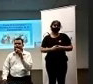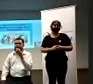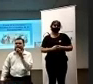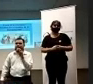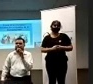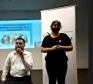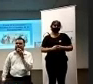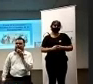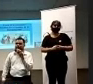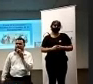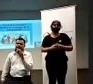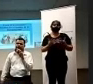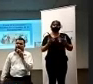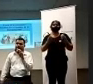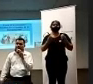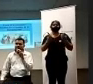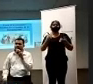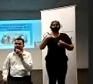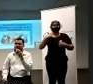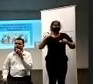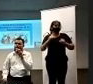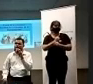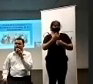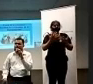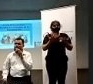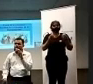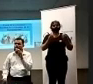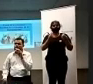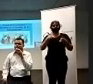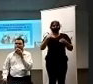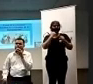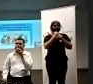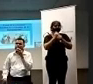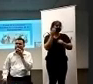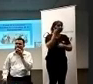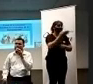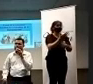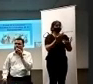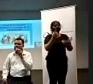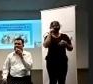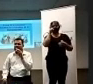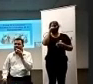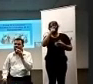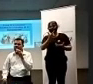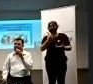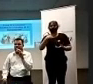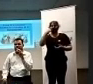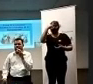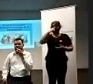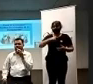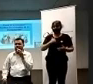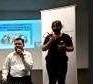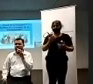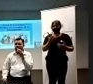Ahora, eso aumenta pandemia porque la persona con discapacidad no puede ir al trabajo. A lo mejor el trabajo era el único escape que tenía